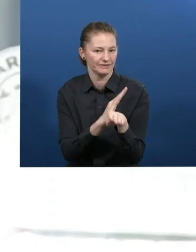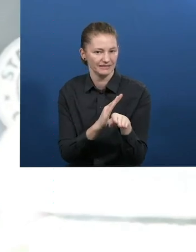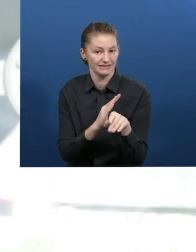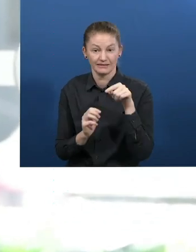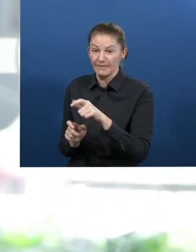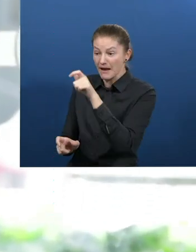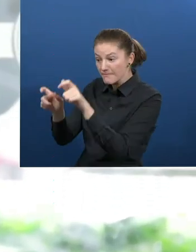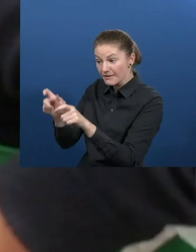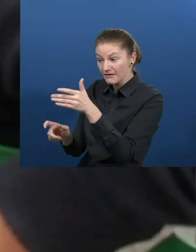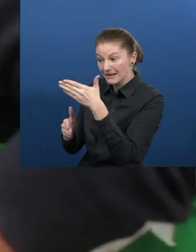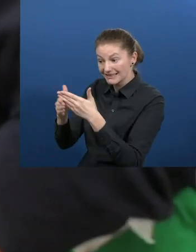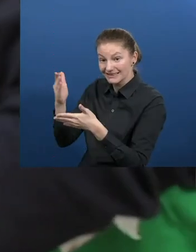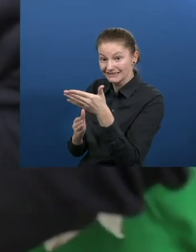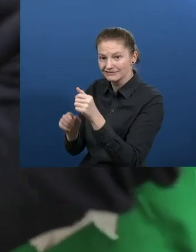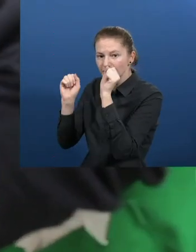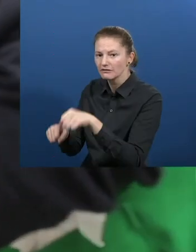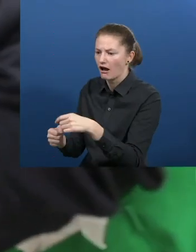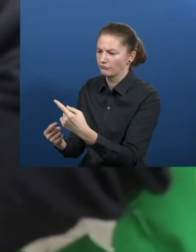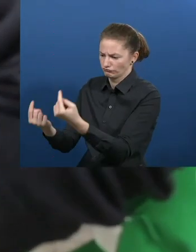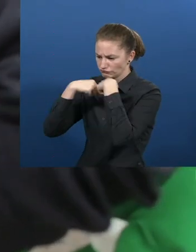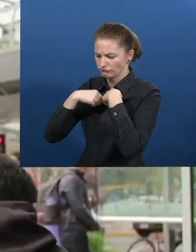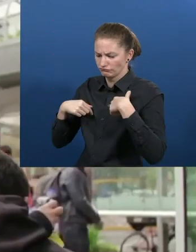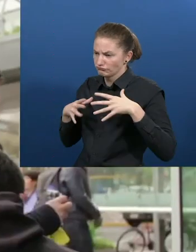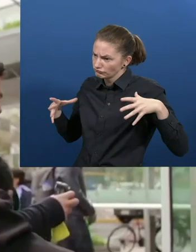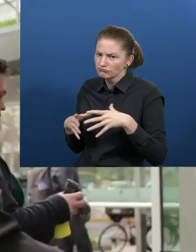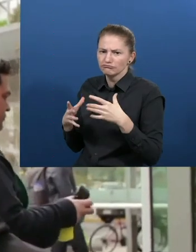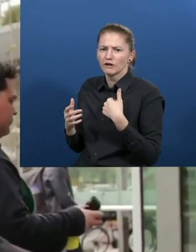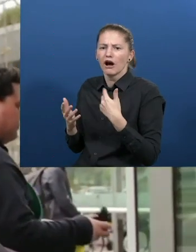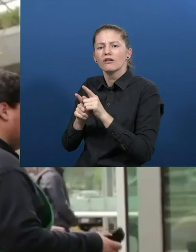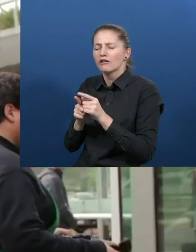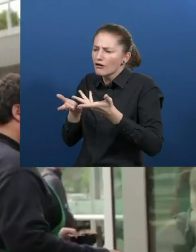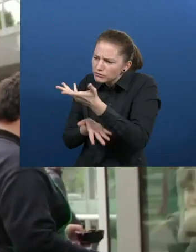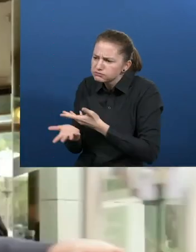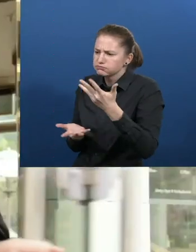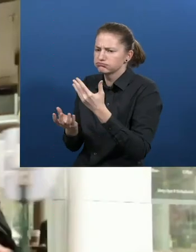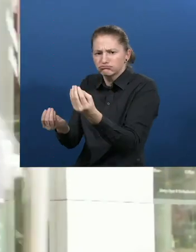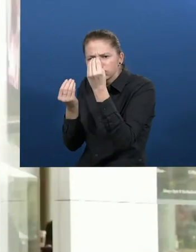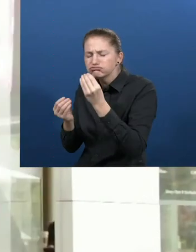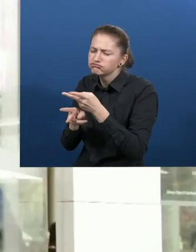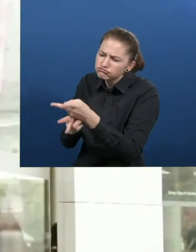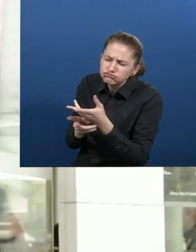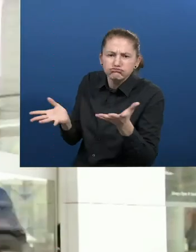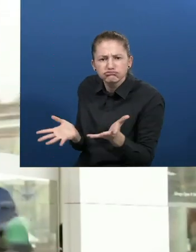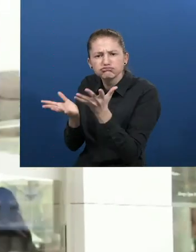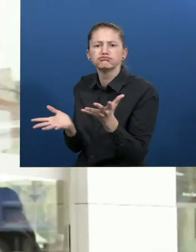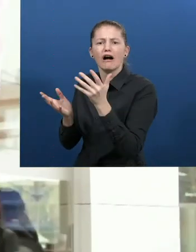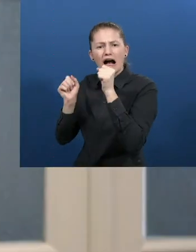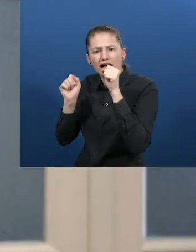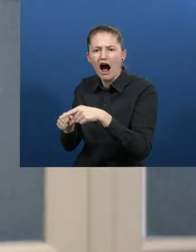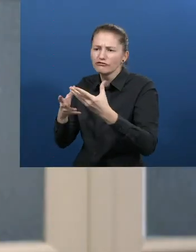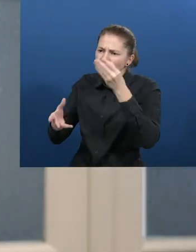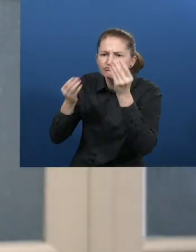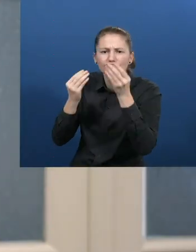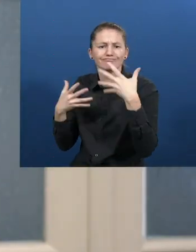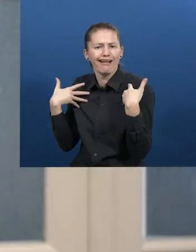de discapacidad pueda atenderse en nuestro departamento, y también la articulación territorial, lo que nos permite estar conectados con el área de